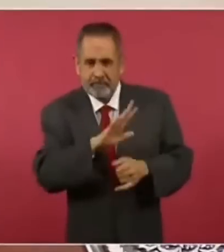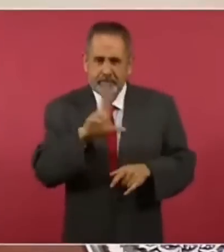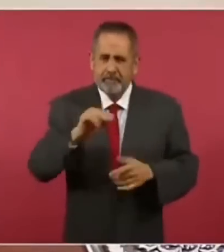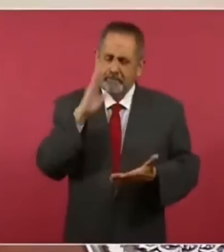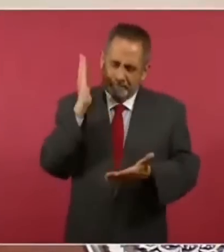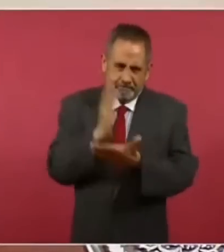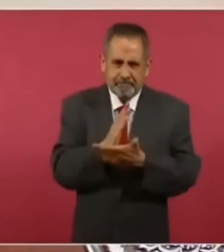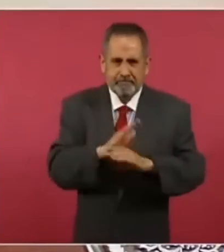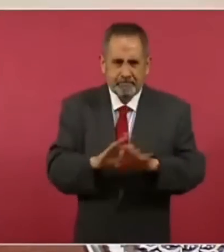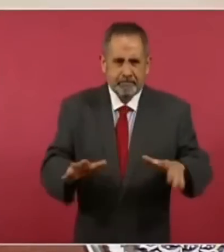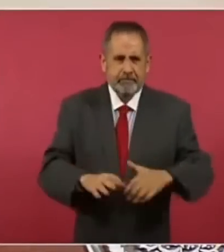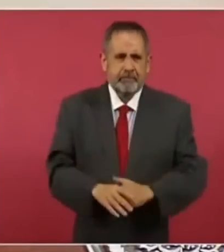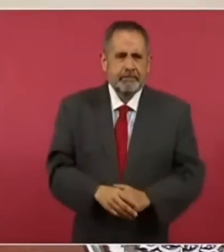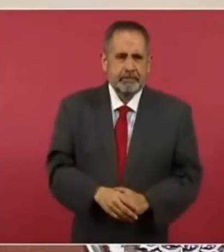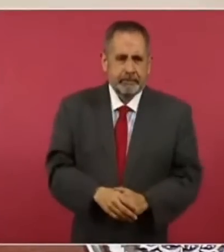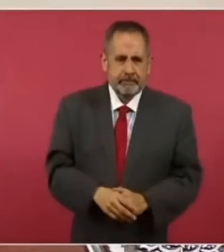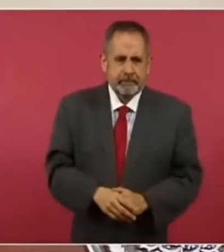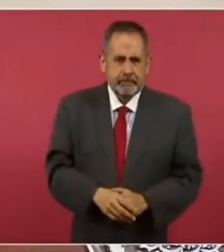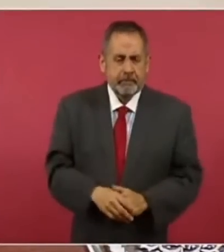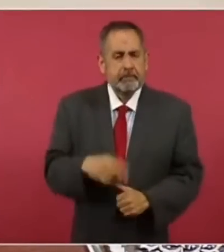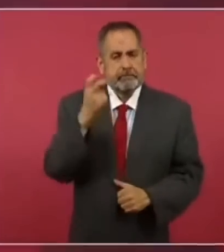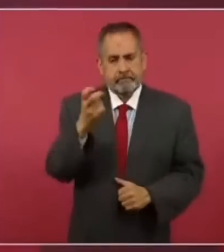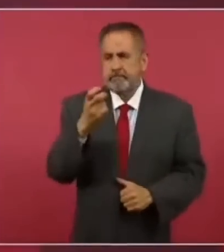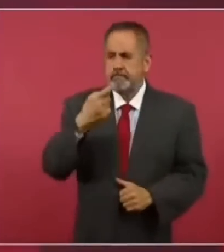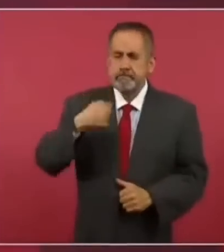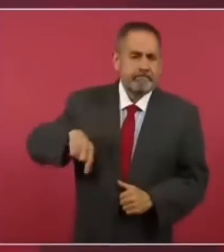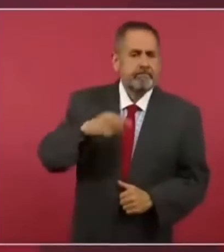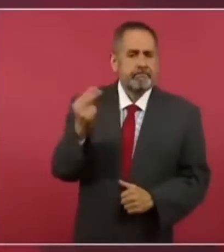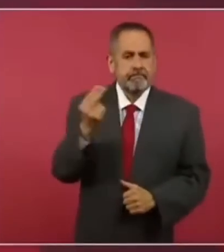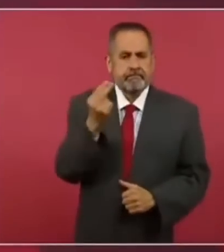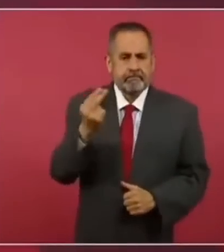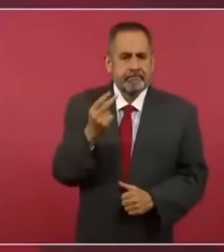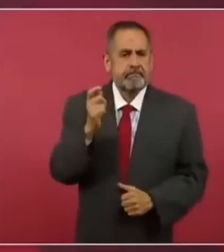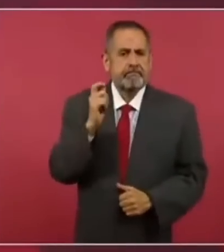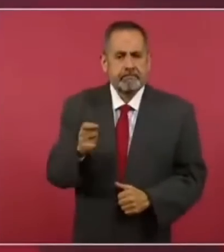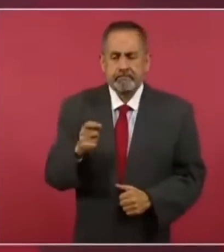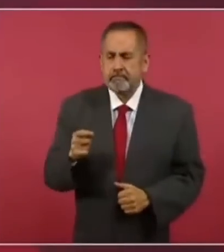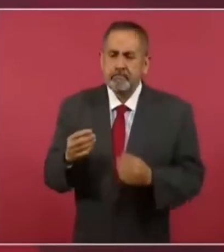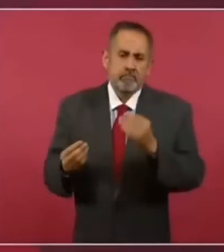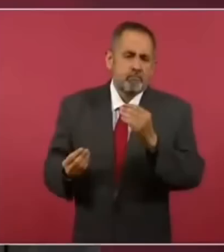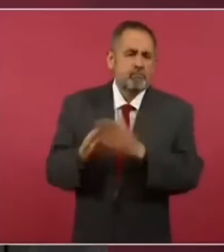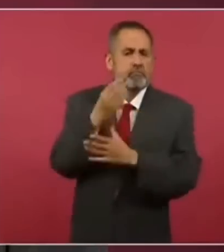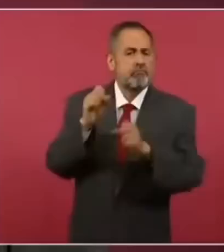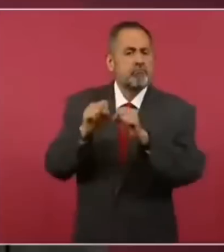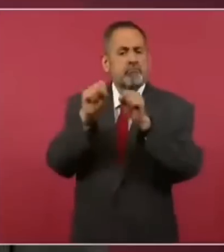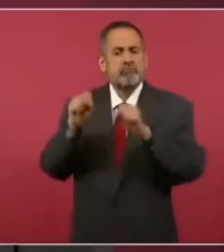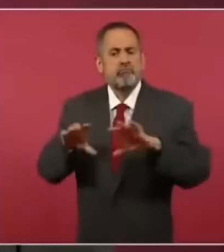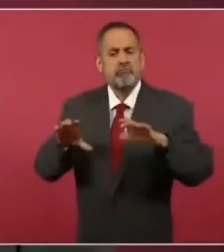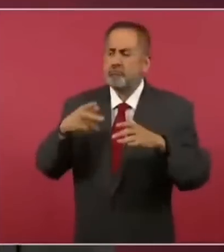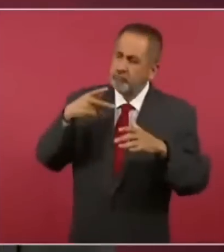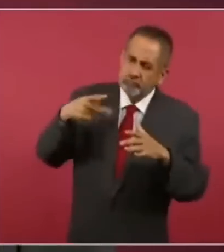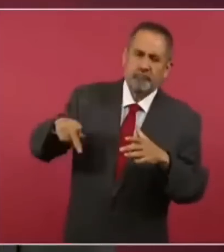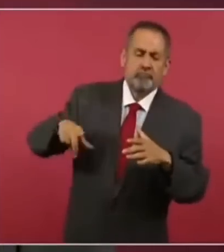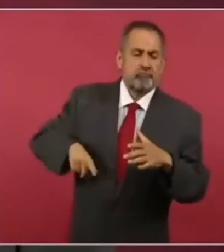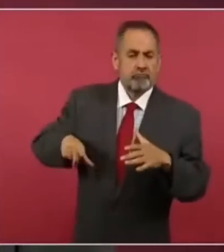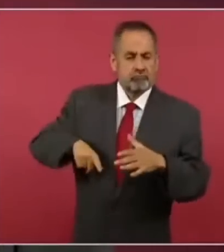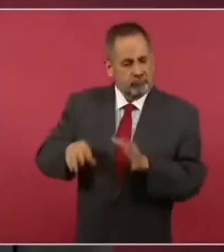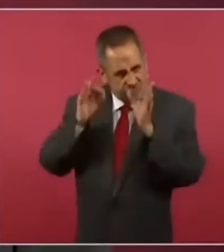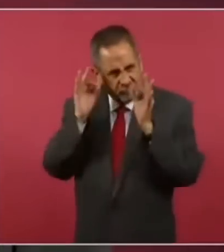estos casos. Para eso necesitamos un sistema de salud pública